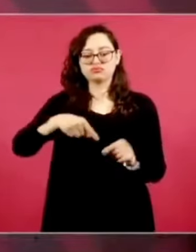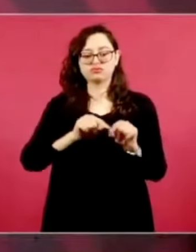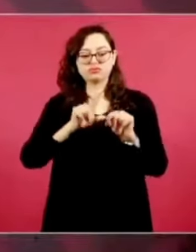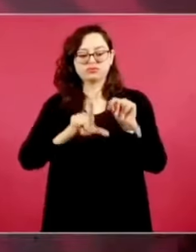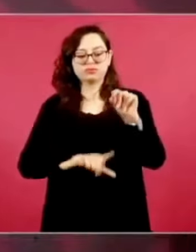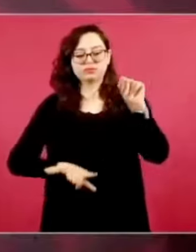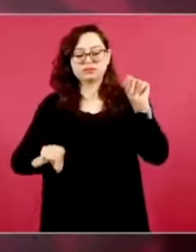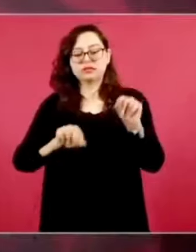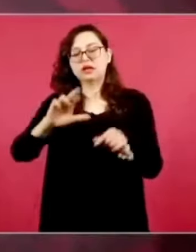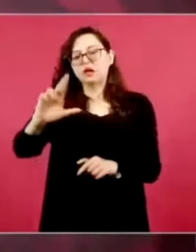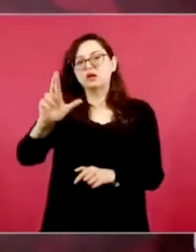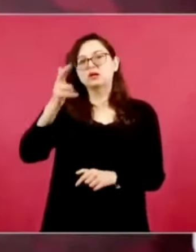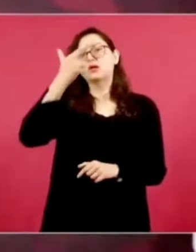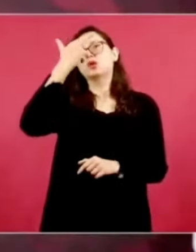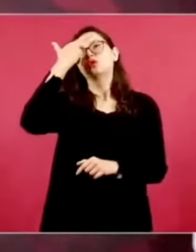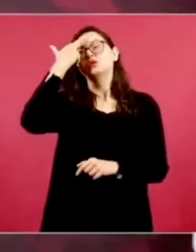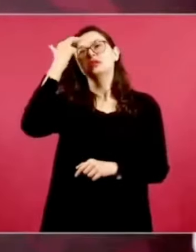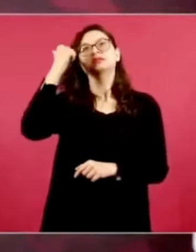recordamos